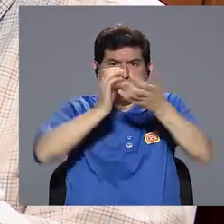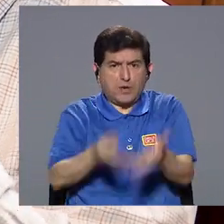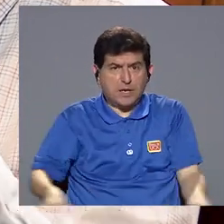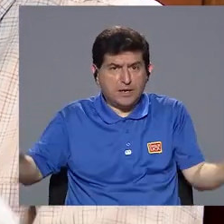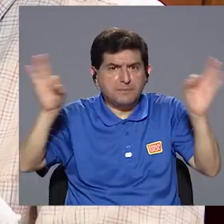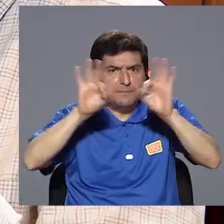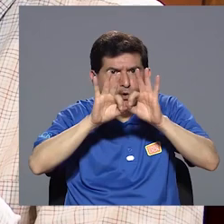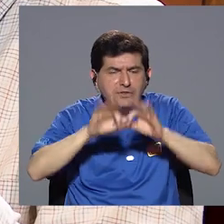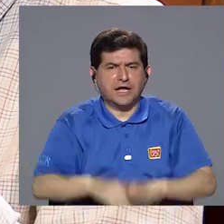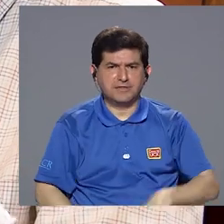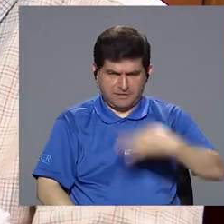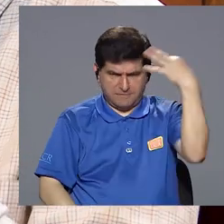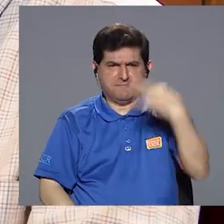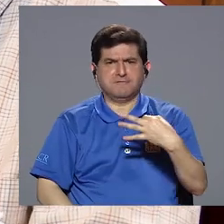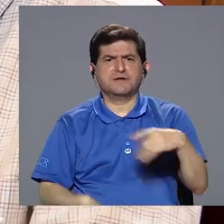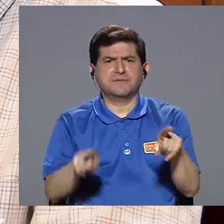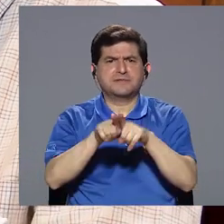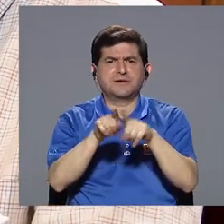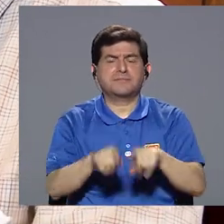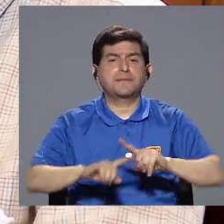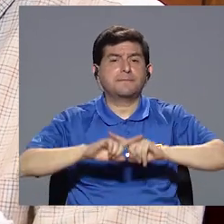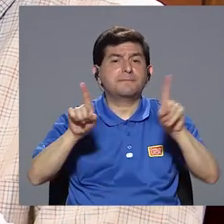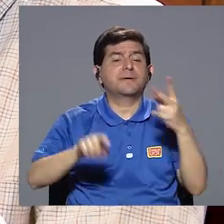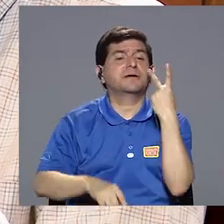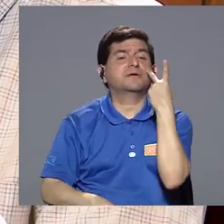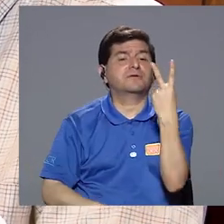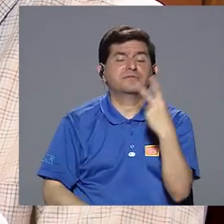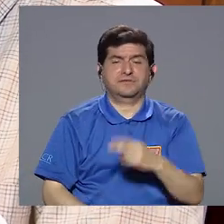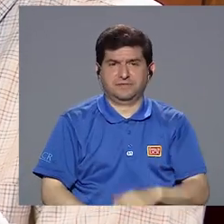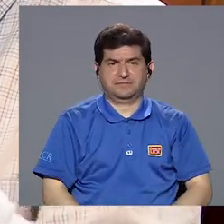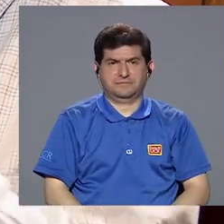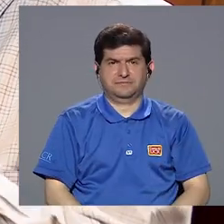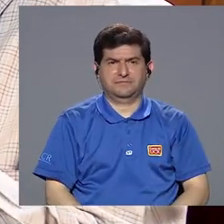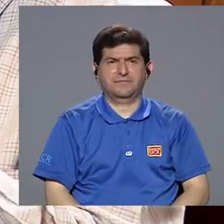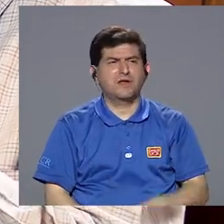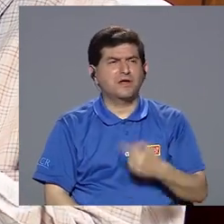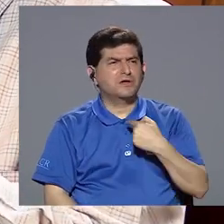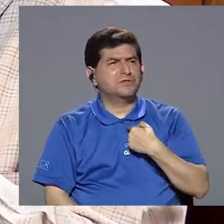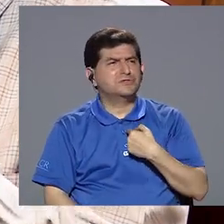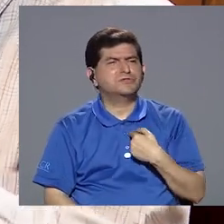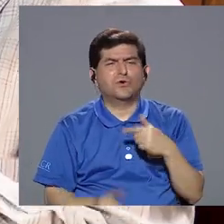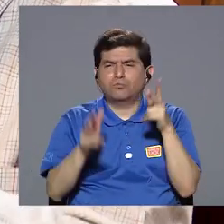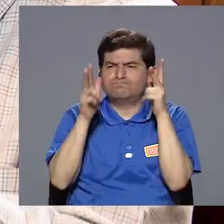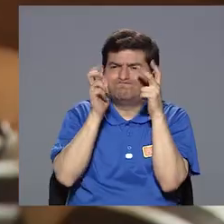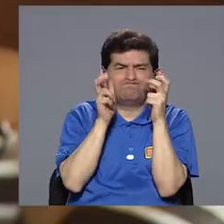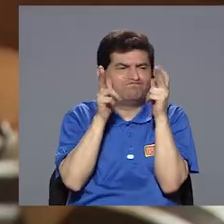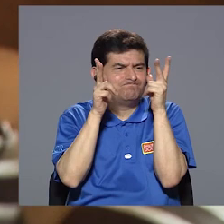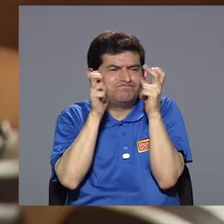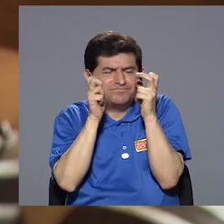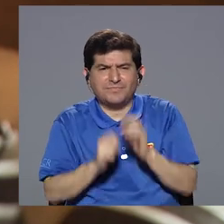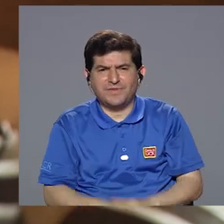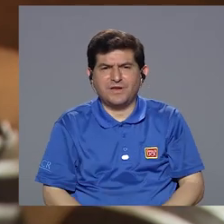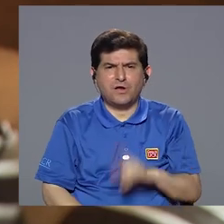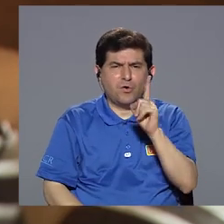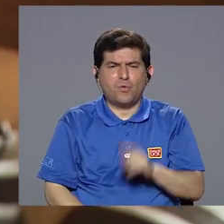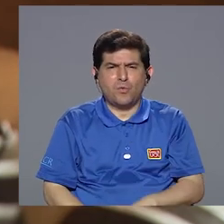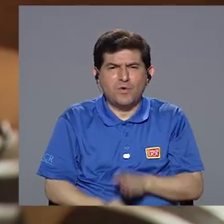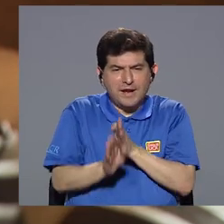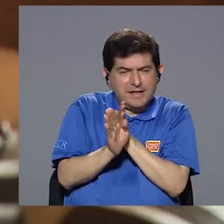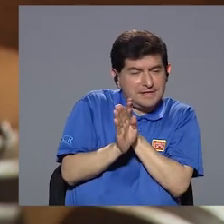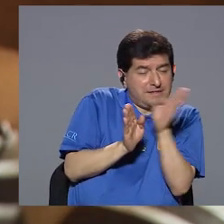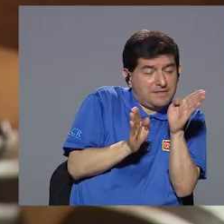solidario es muy importante y hay que consolidarlo también tenemos que ver que yo yo por lo menos percibo que hay una